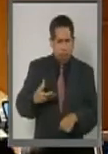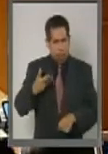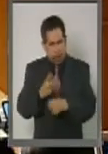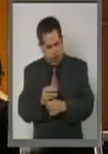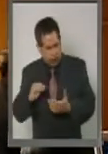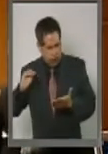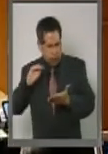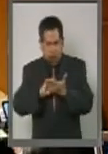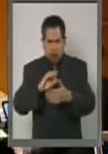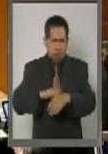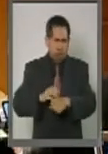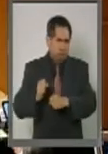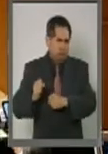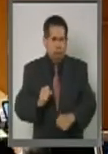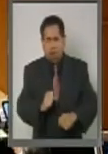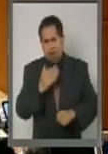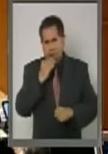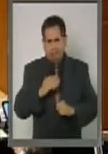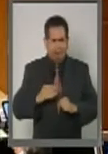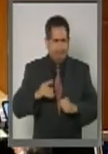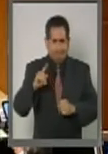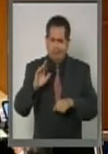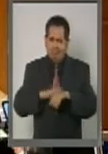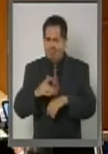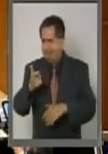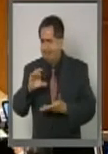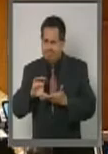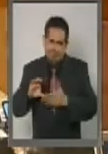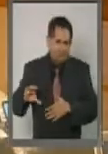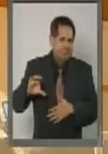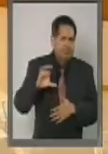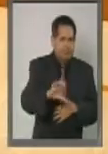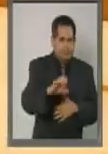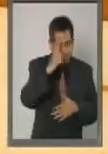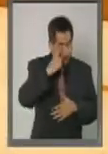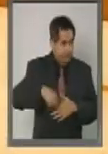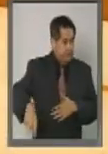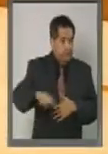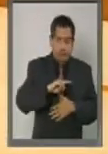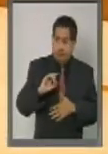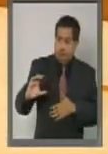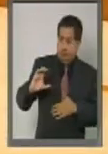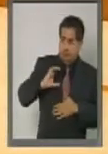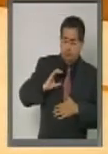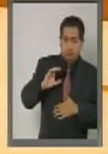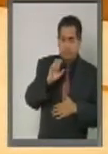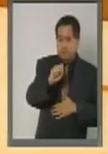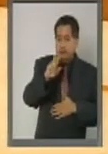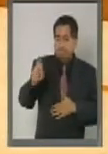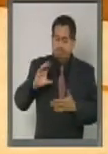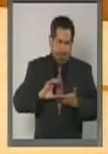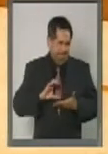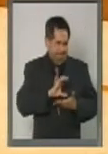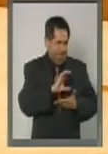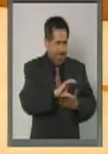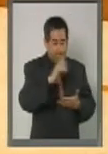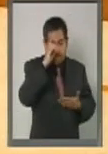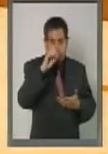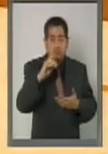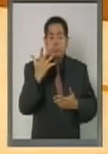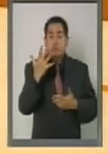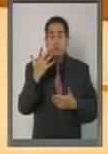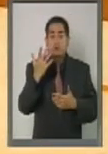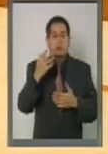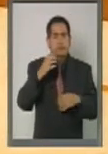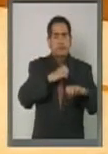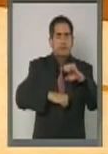manera sustancial la capacidad presupuestal de la Cancillería y de nuestros 50 consulados en la Unión